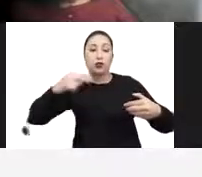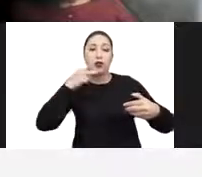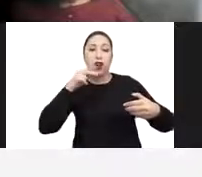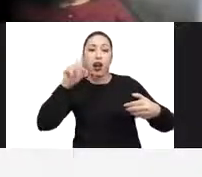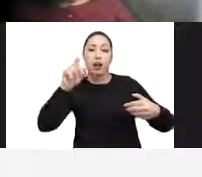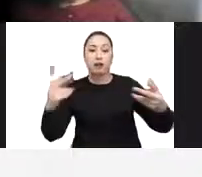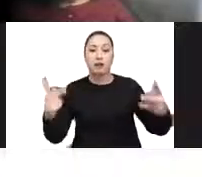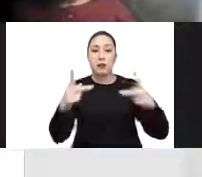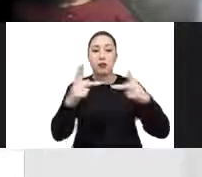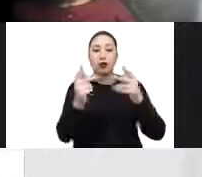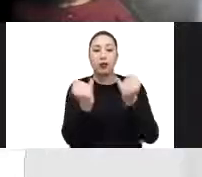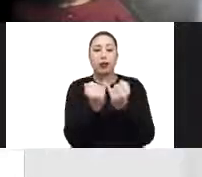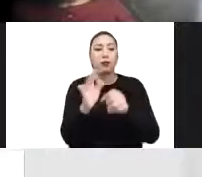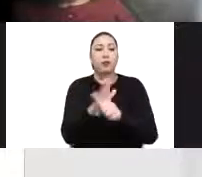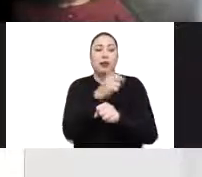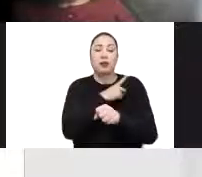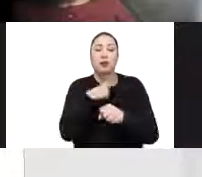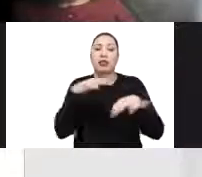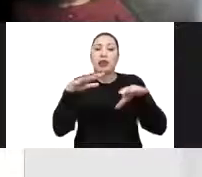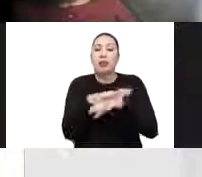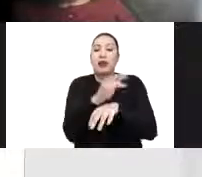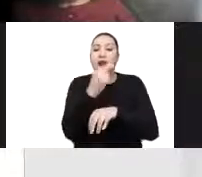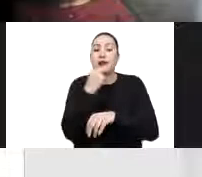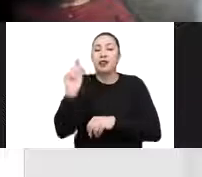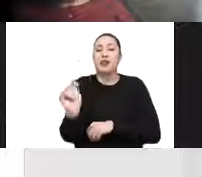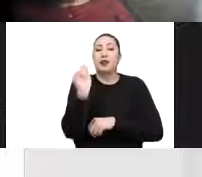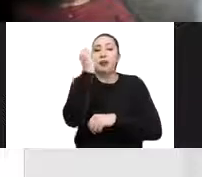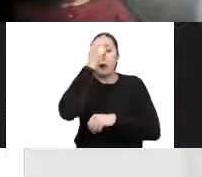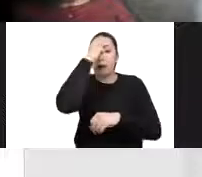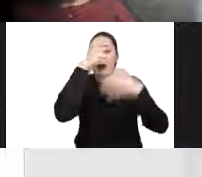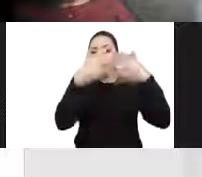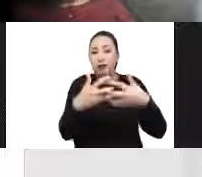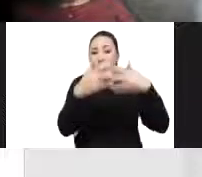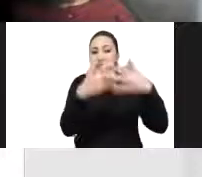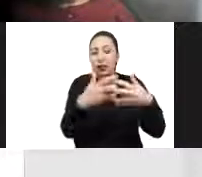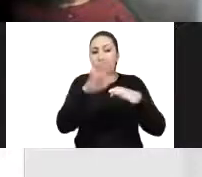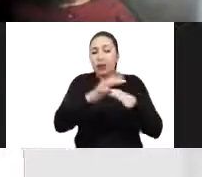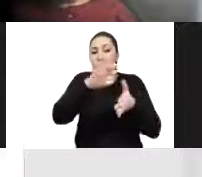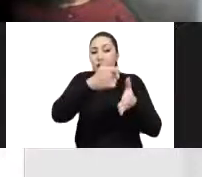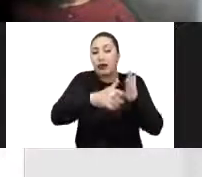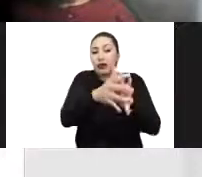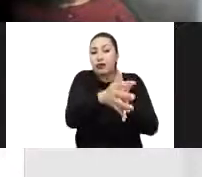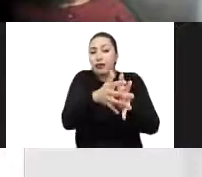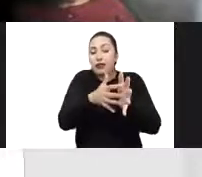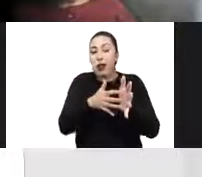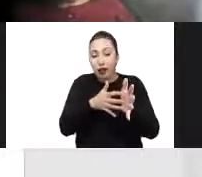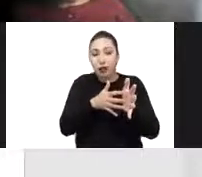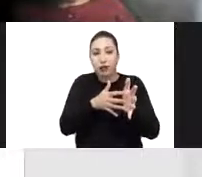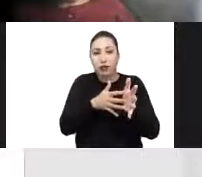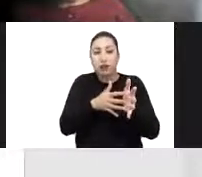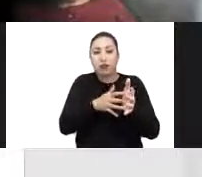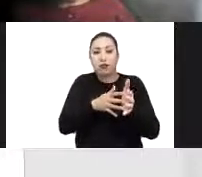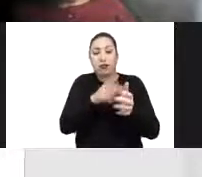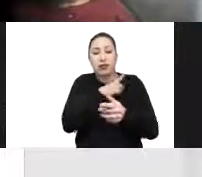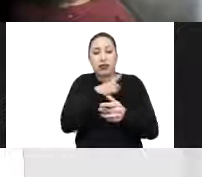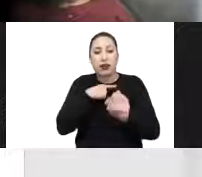sustituir tecnológicamente las cuestiones necesarias, bajo, por supuesto, los esquemas y presupuestos